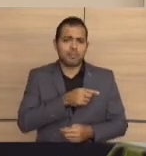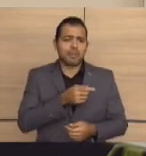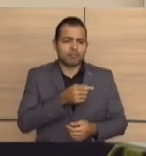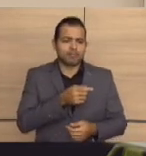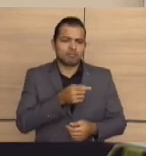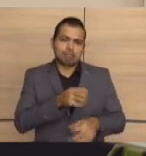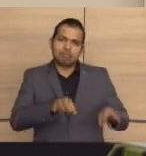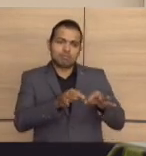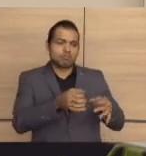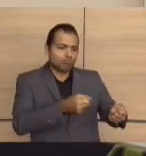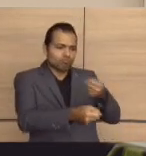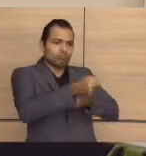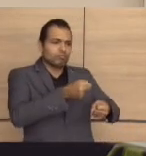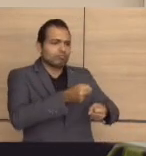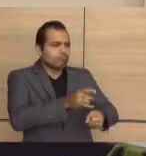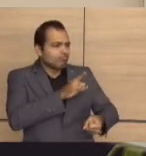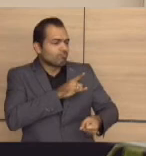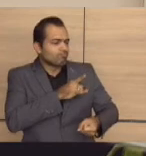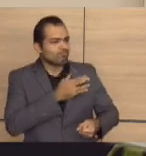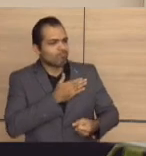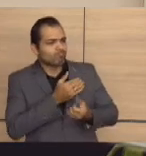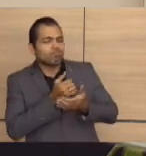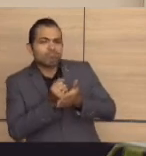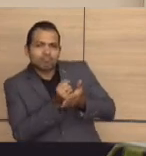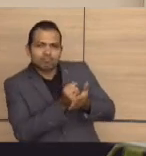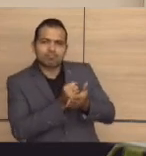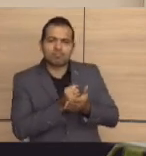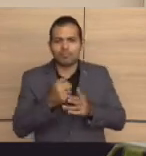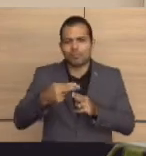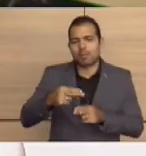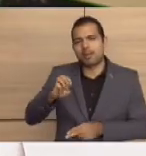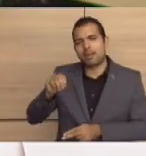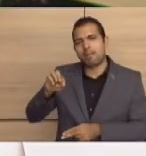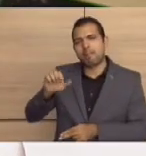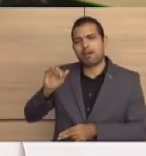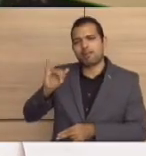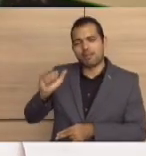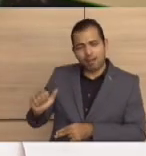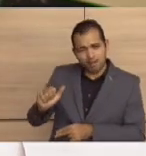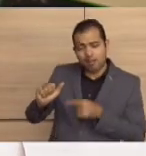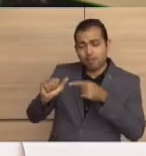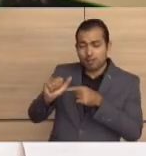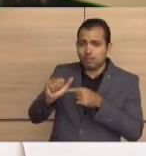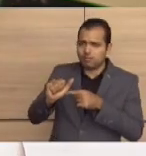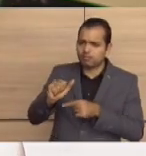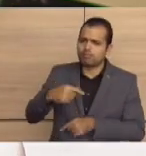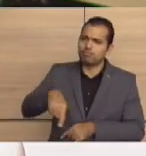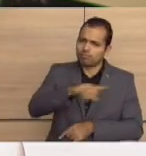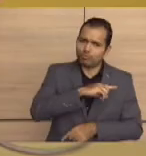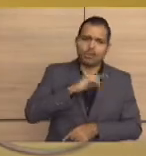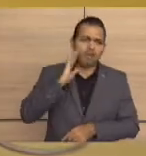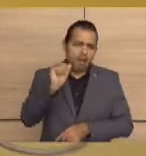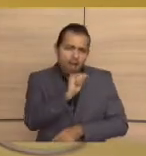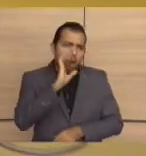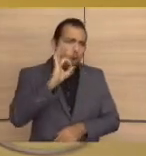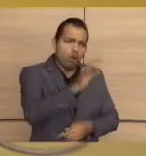estamos en una estructura machista, y en el buen sentido de la palabra, de verdad, no quiero que lo tomen como, ay, otra vez van a hablar machismo y feminismo,